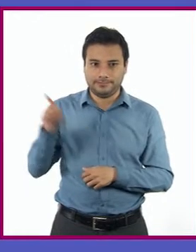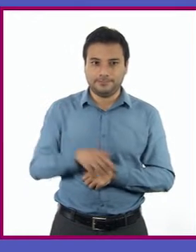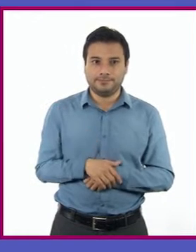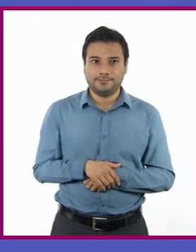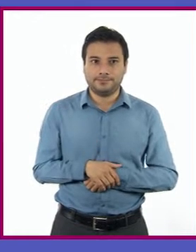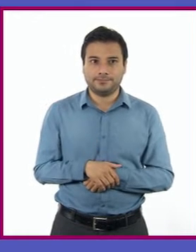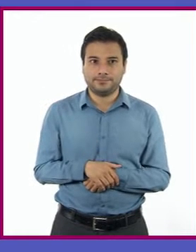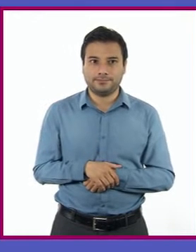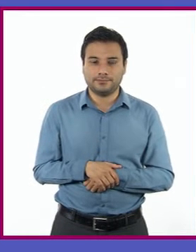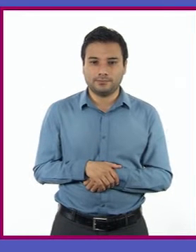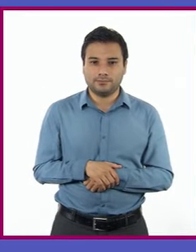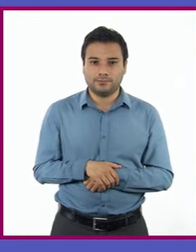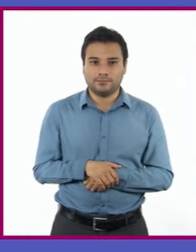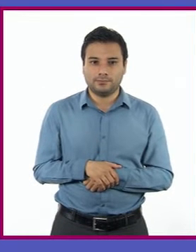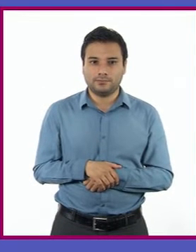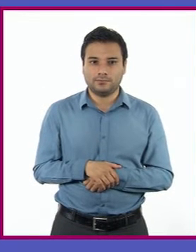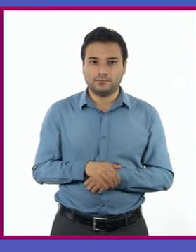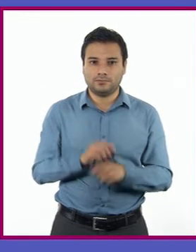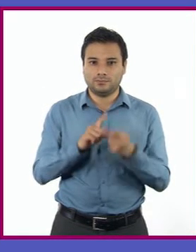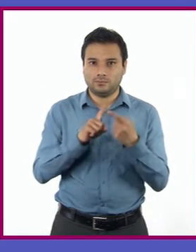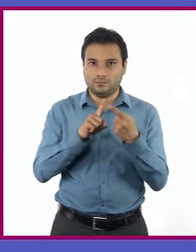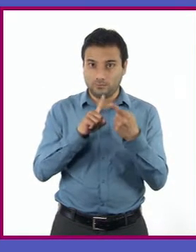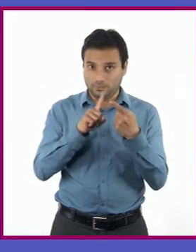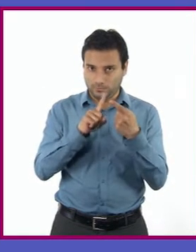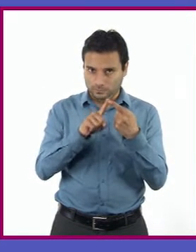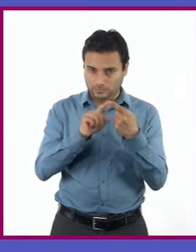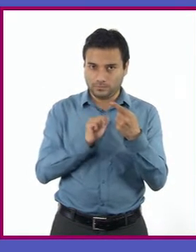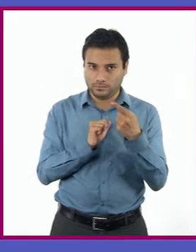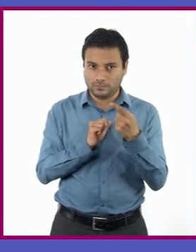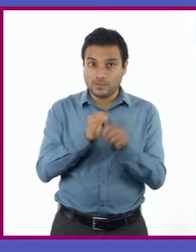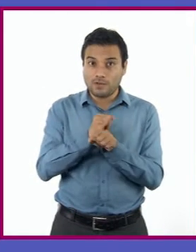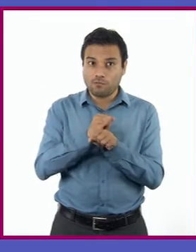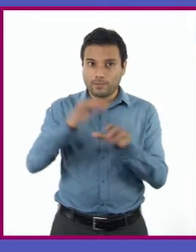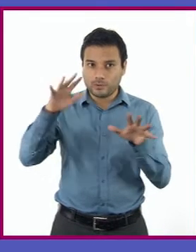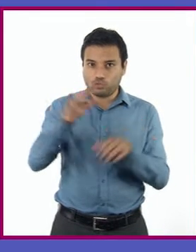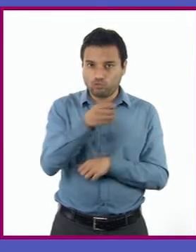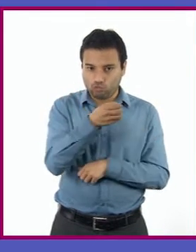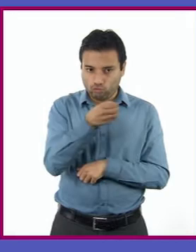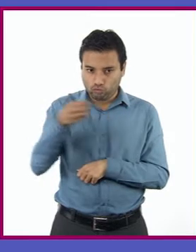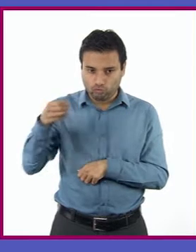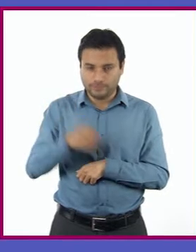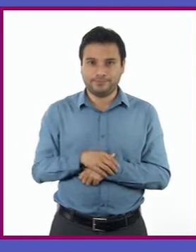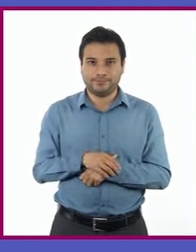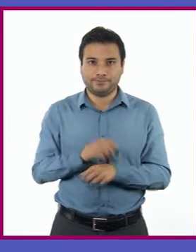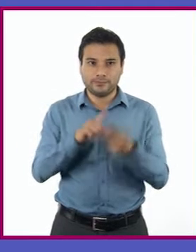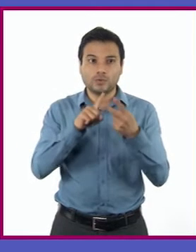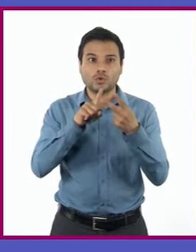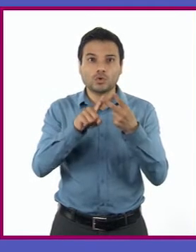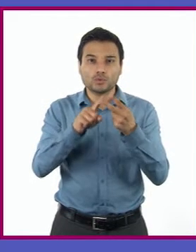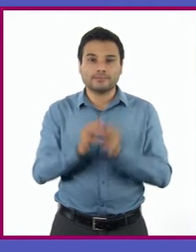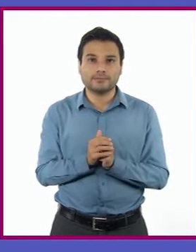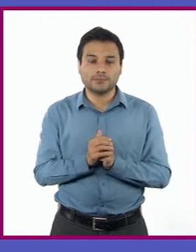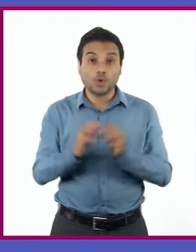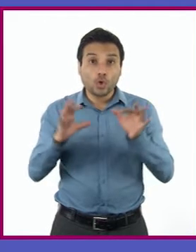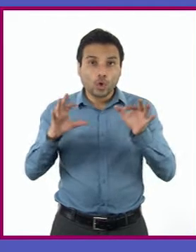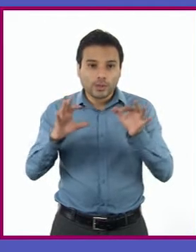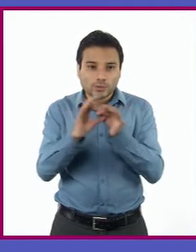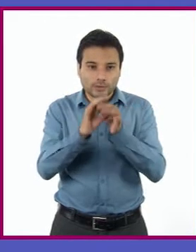1. Estructuradores de la información. 2. Conectores.